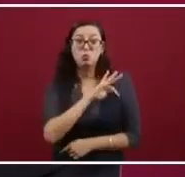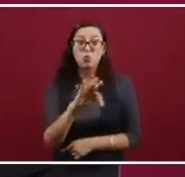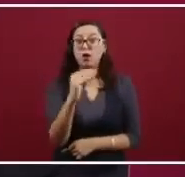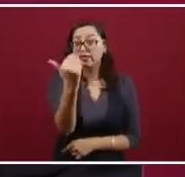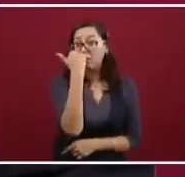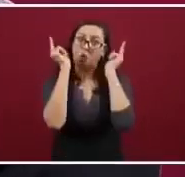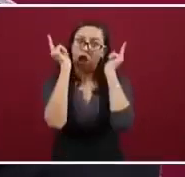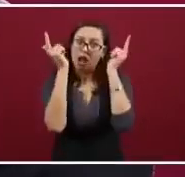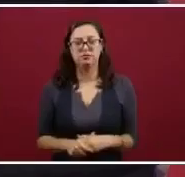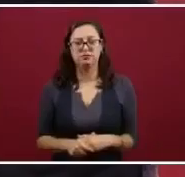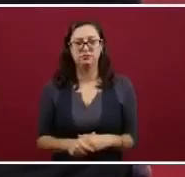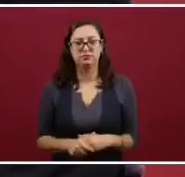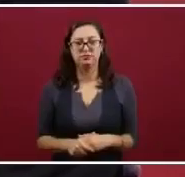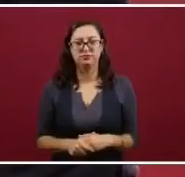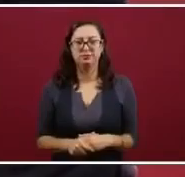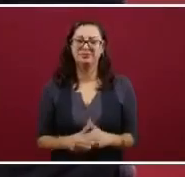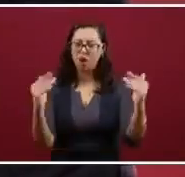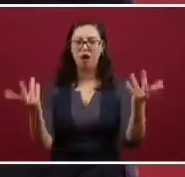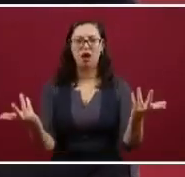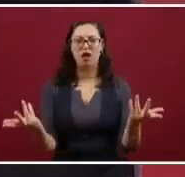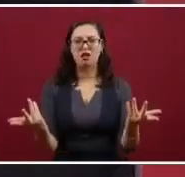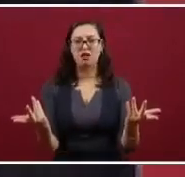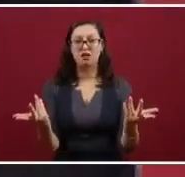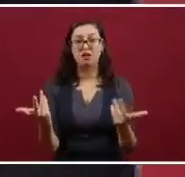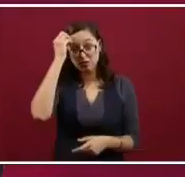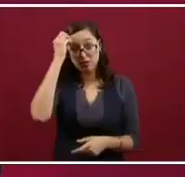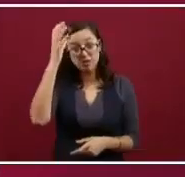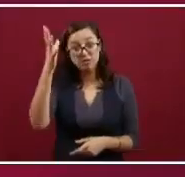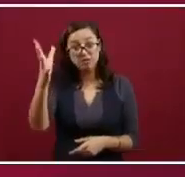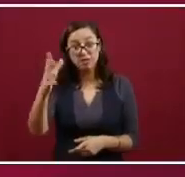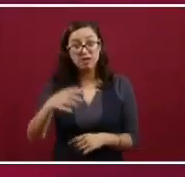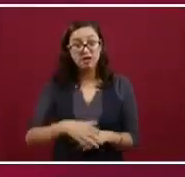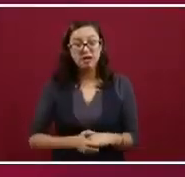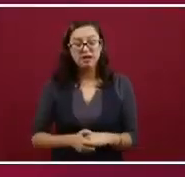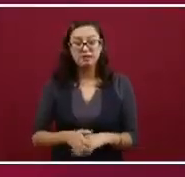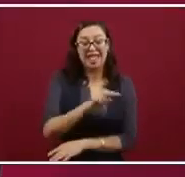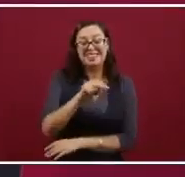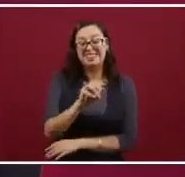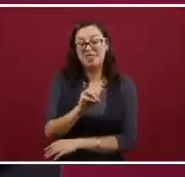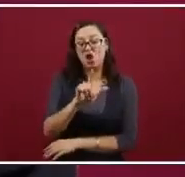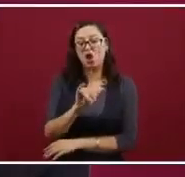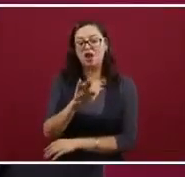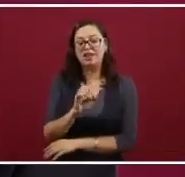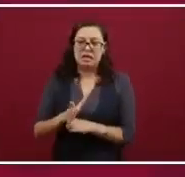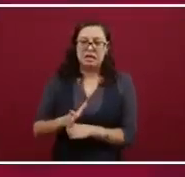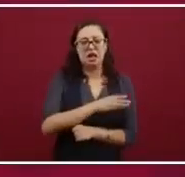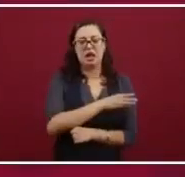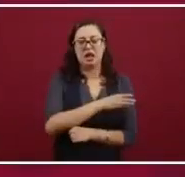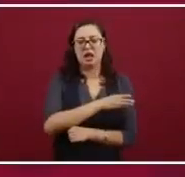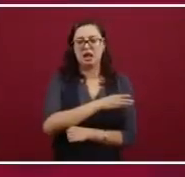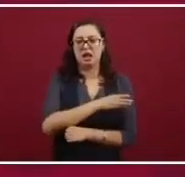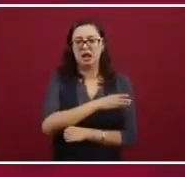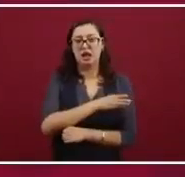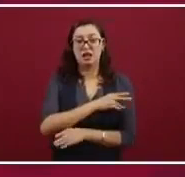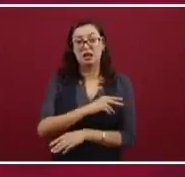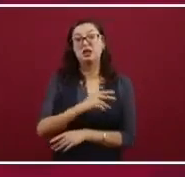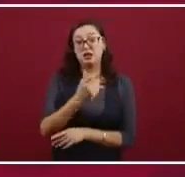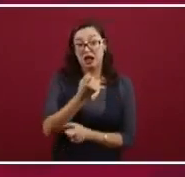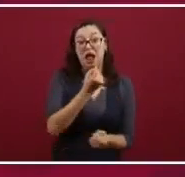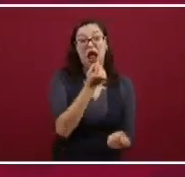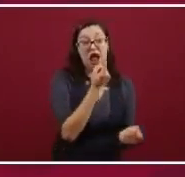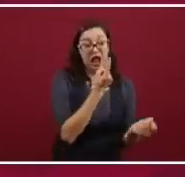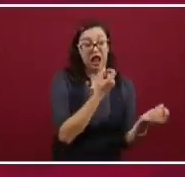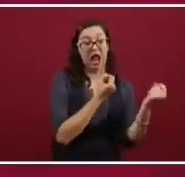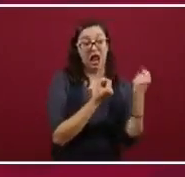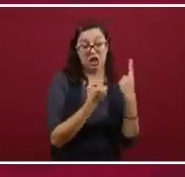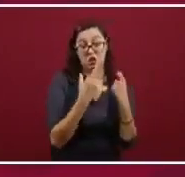de ir a la escuela. Entonces, es igualdad. No lo olviden, con el régimen neoliberal defendido por algunos científicos